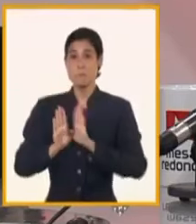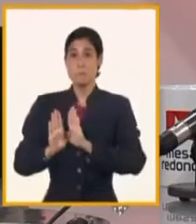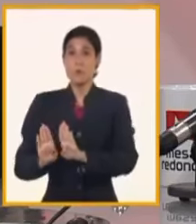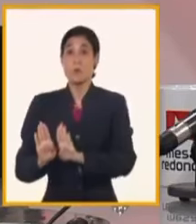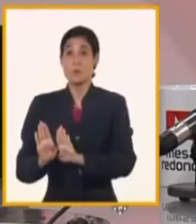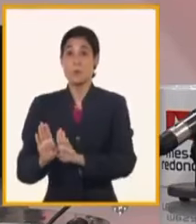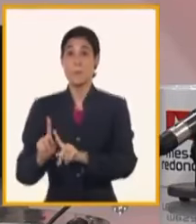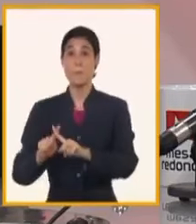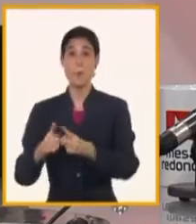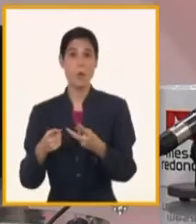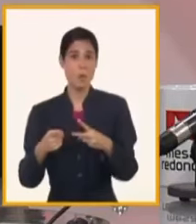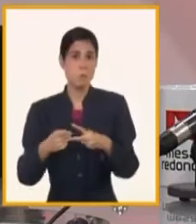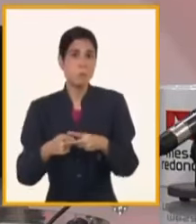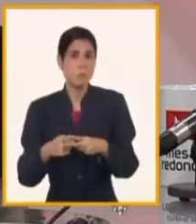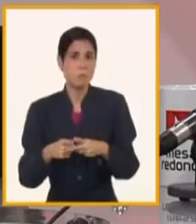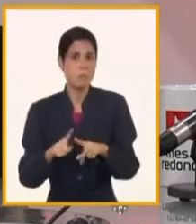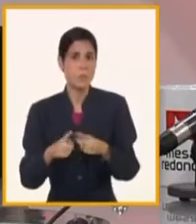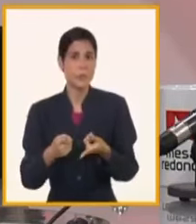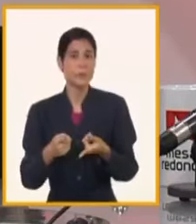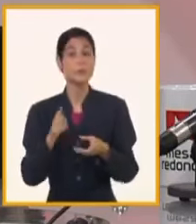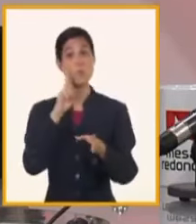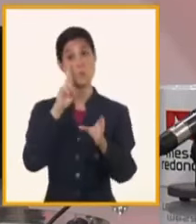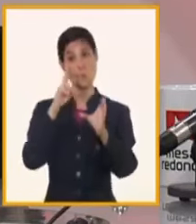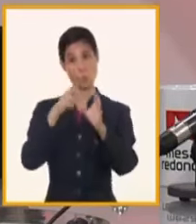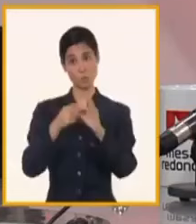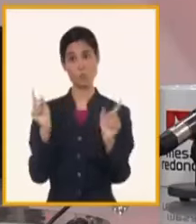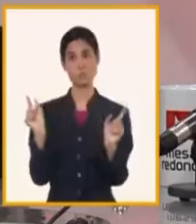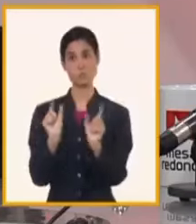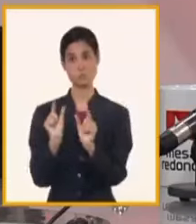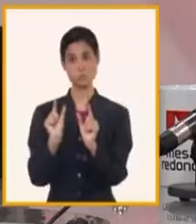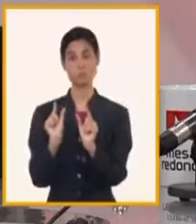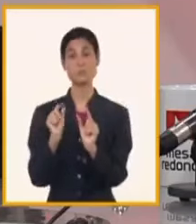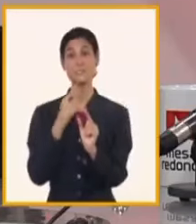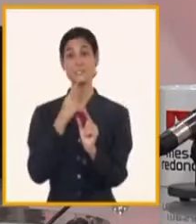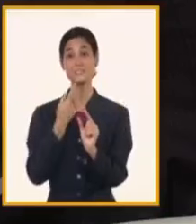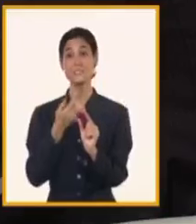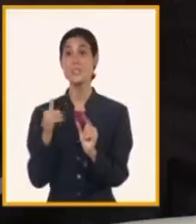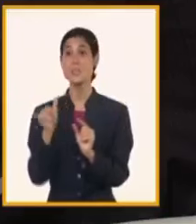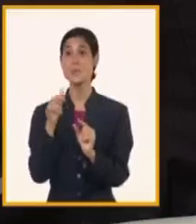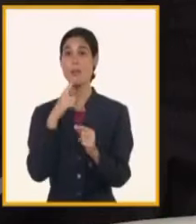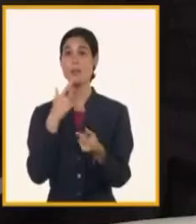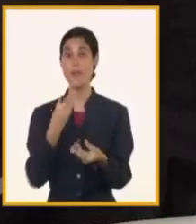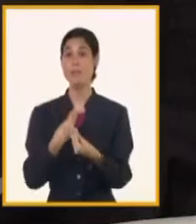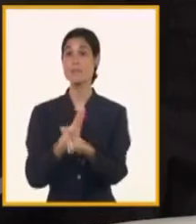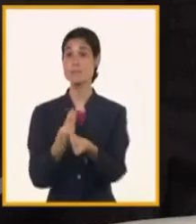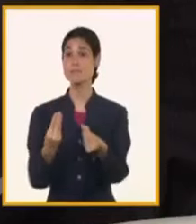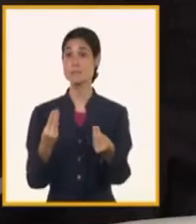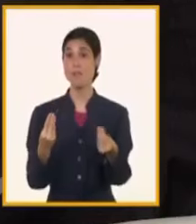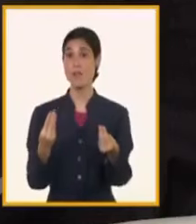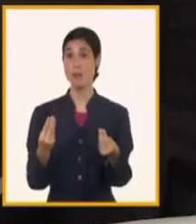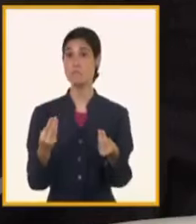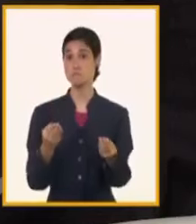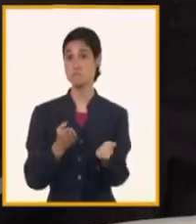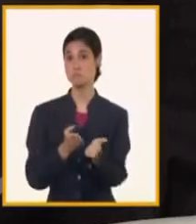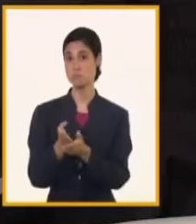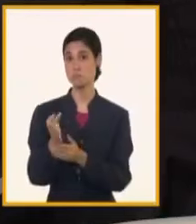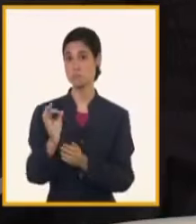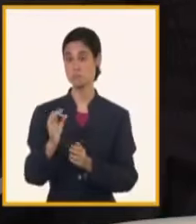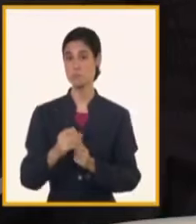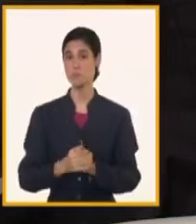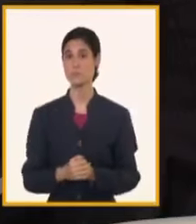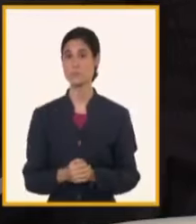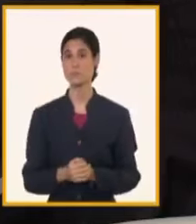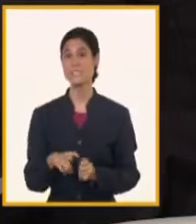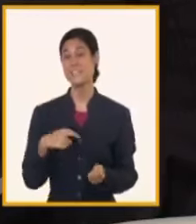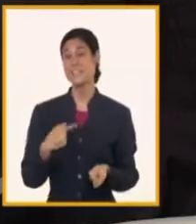combustible sin embargo Se generó mucho más usted hablaba de la cantidad para mí es difícil eh manejar otros números